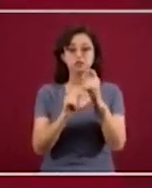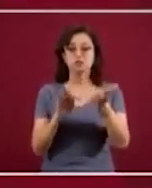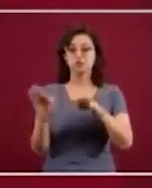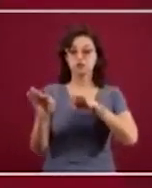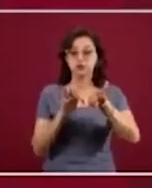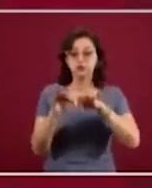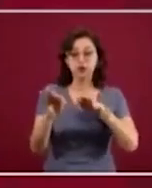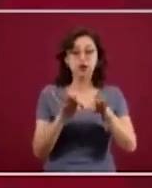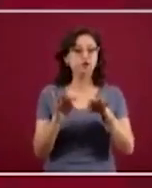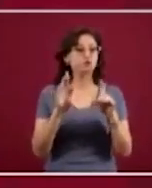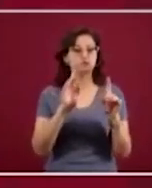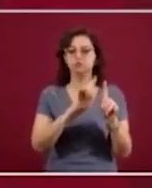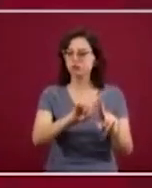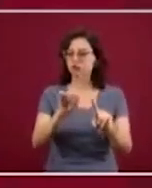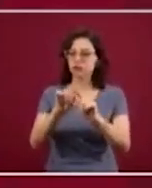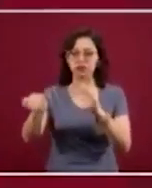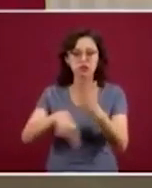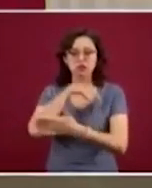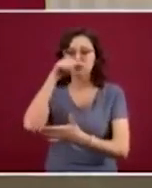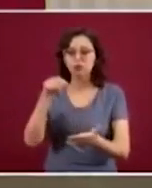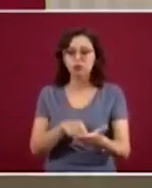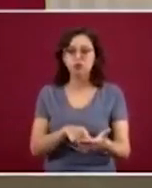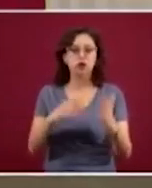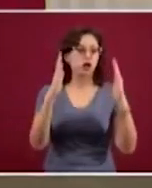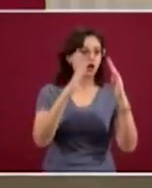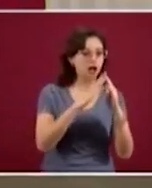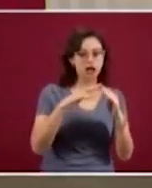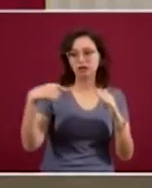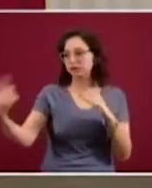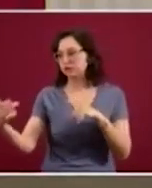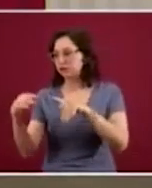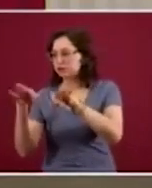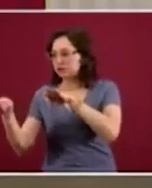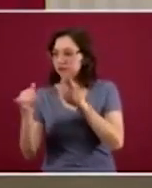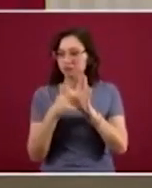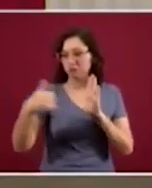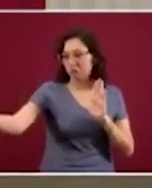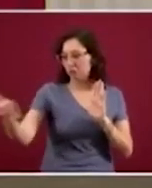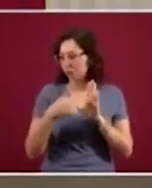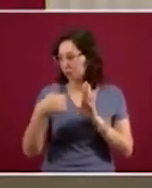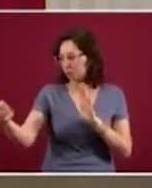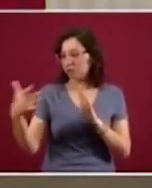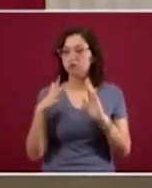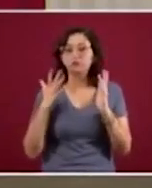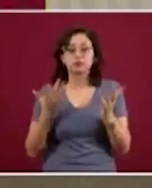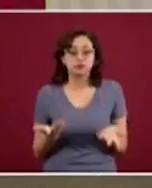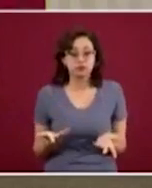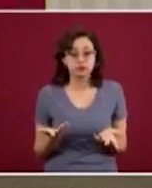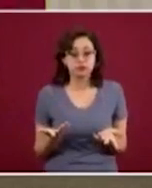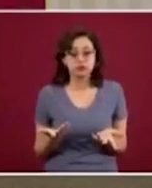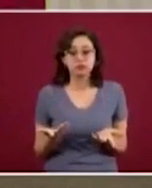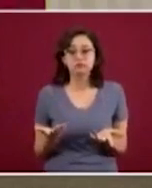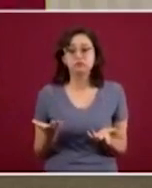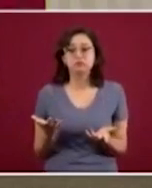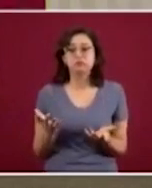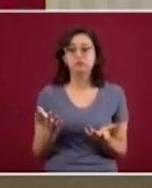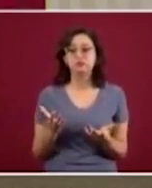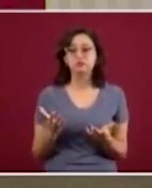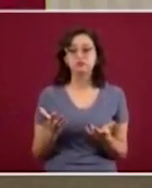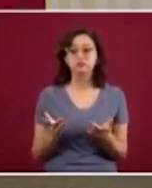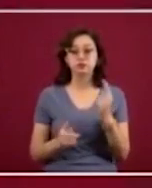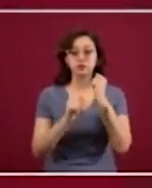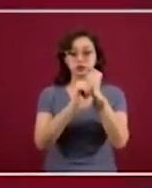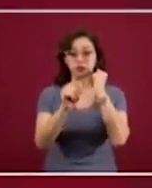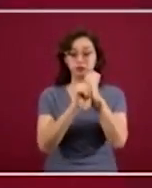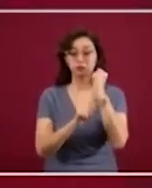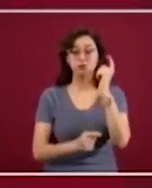y cualquier punto intermedio entre la casa y el trabajo si en un momento dado redujéramos la disponibilidad